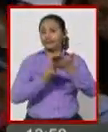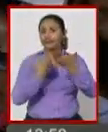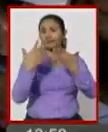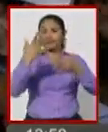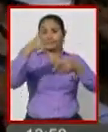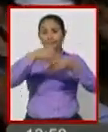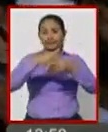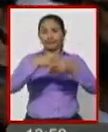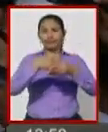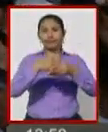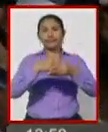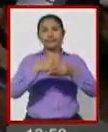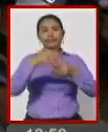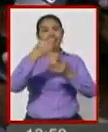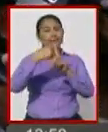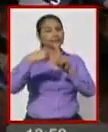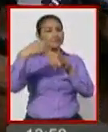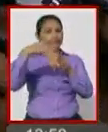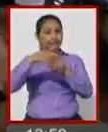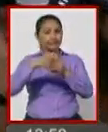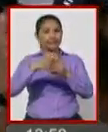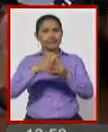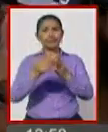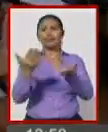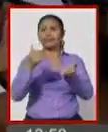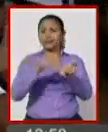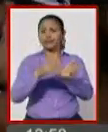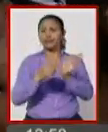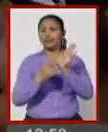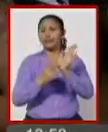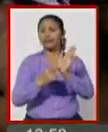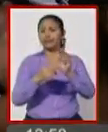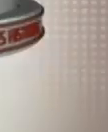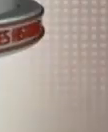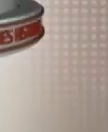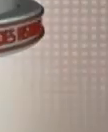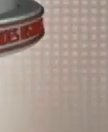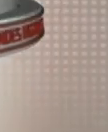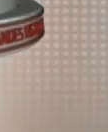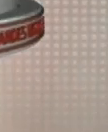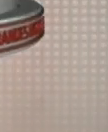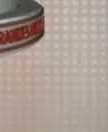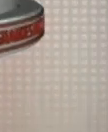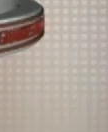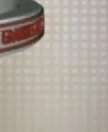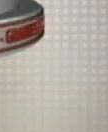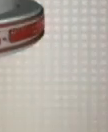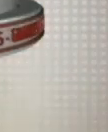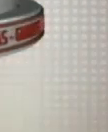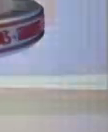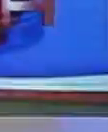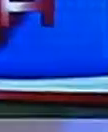haber elecciones, o a mitad de elecciones, lo vuelven a sacar el tema de terrorismo.